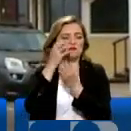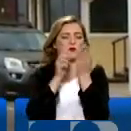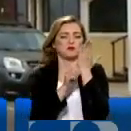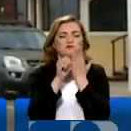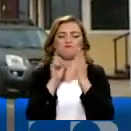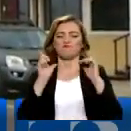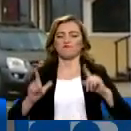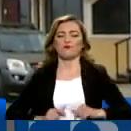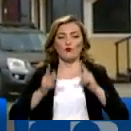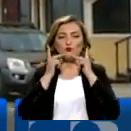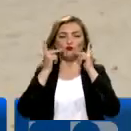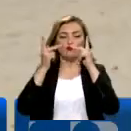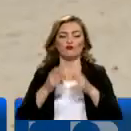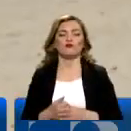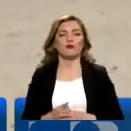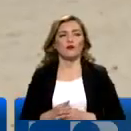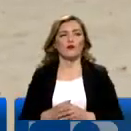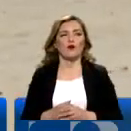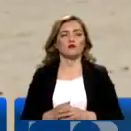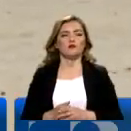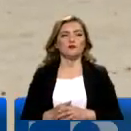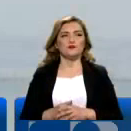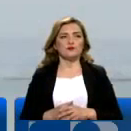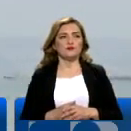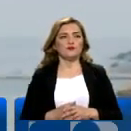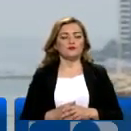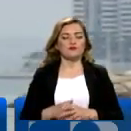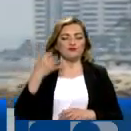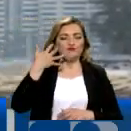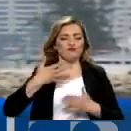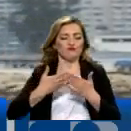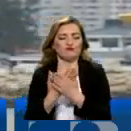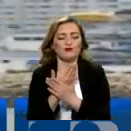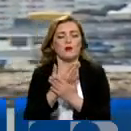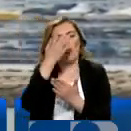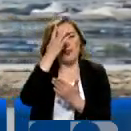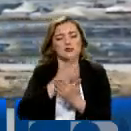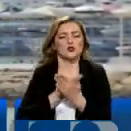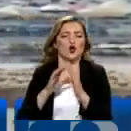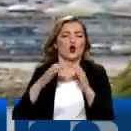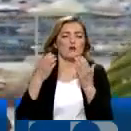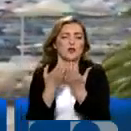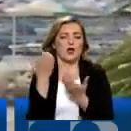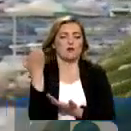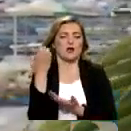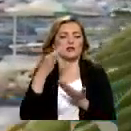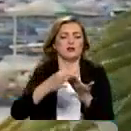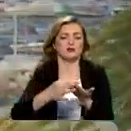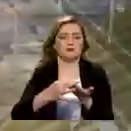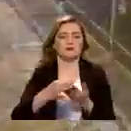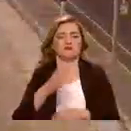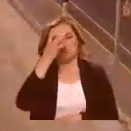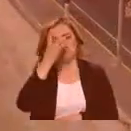aumento parcial de casos de kobe 19 en el cantón una nueva fecha para la apertura de las playas deberá ser analizado por el coe cantonal